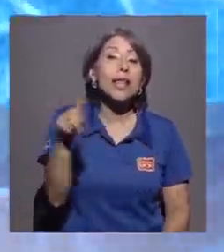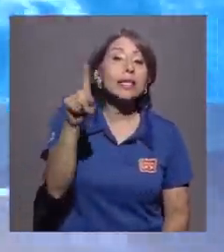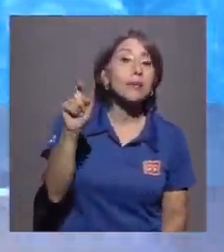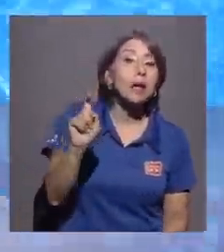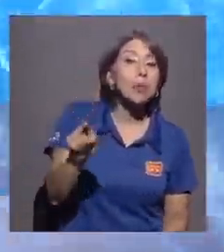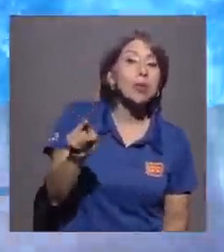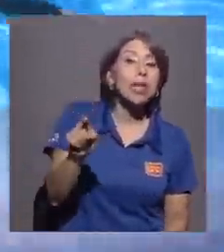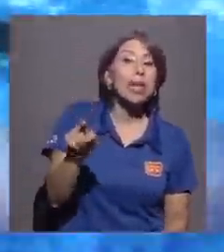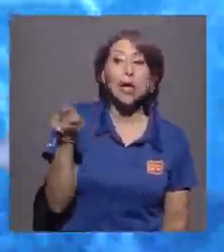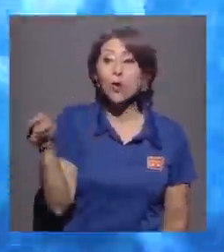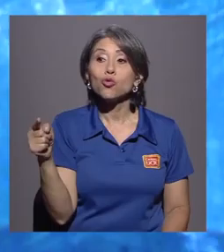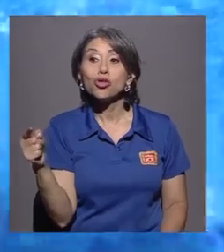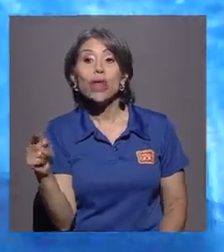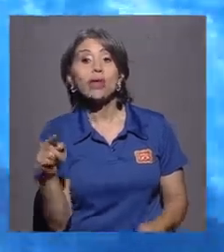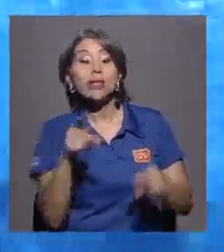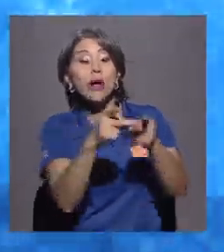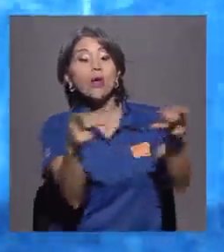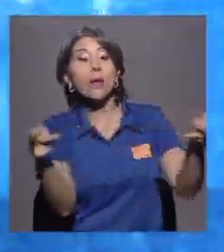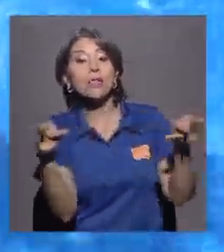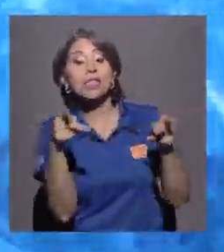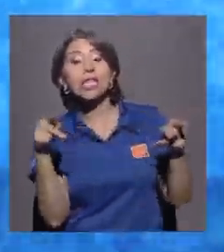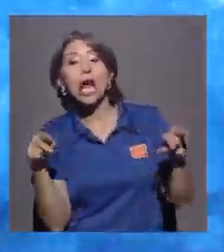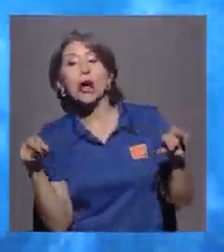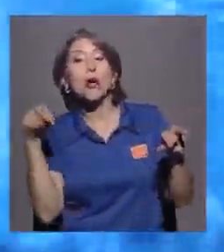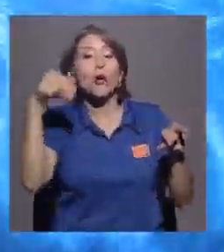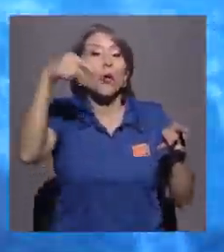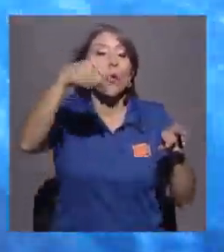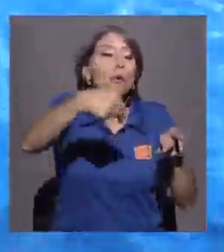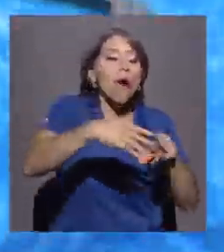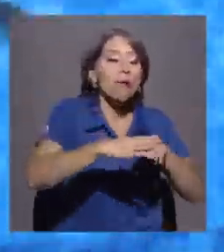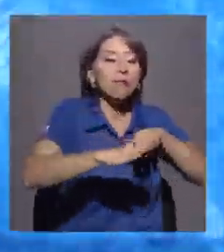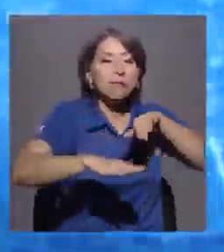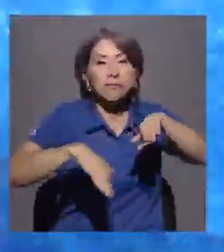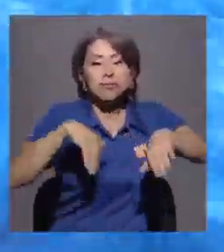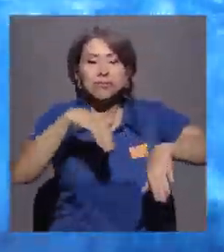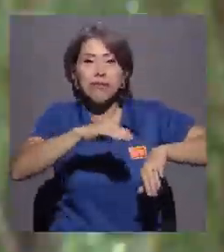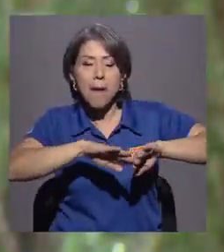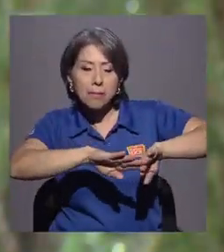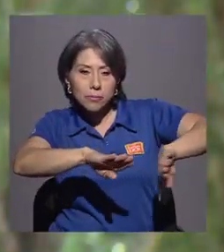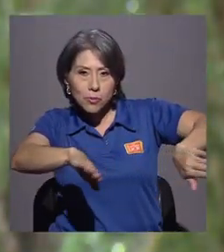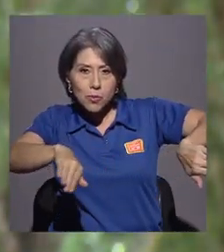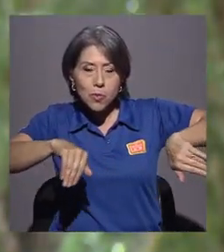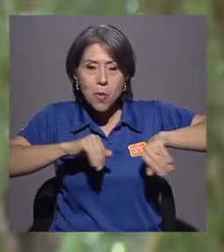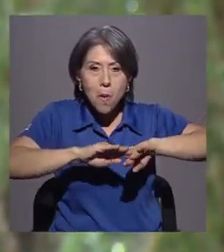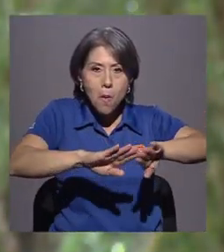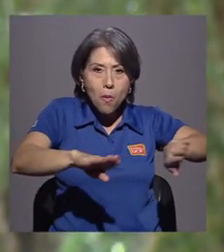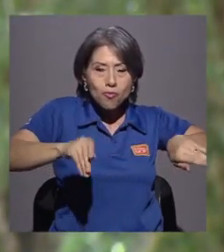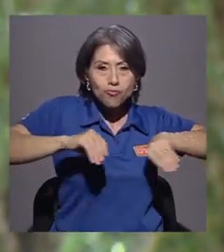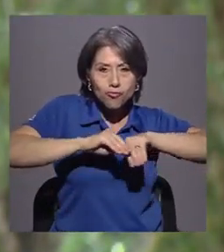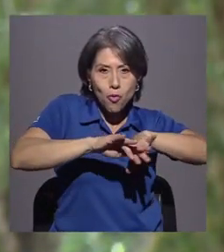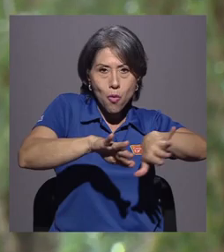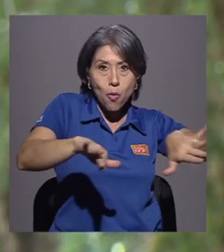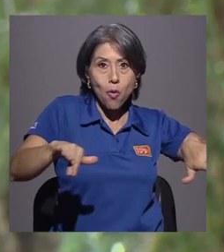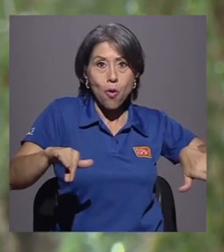que entren a una piscina y vean nadando bien bonito, ¿verdad?, con una buena técnica de